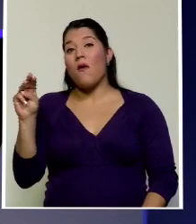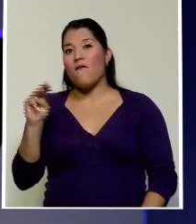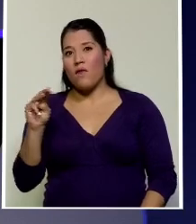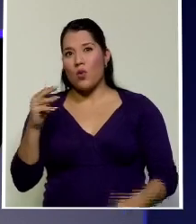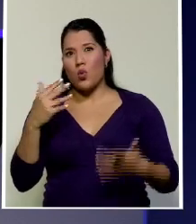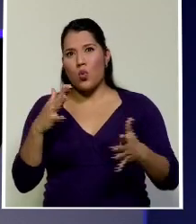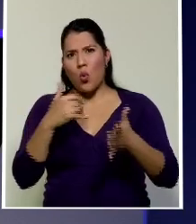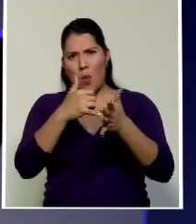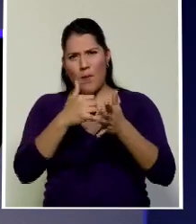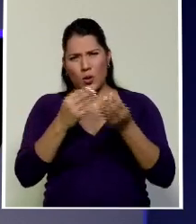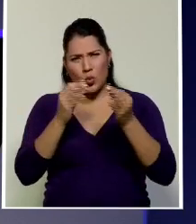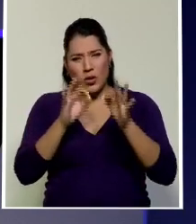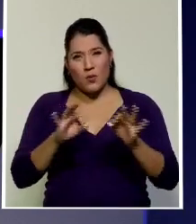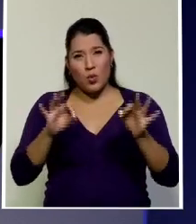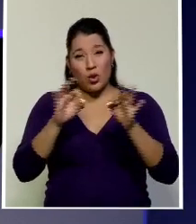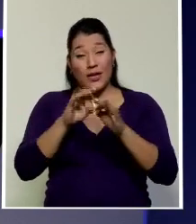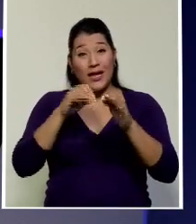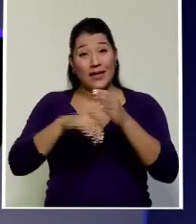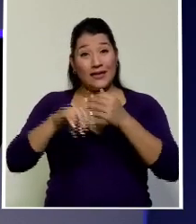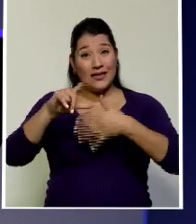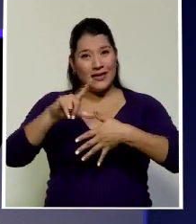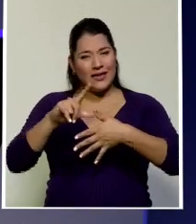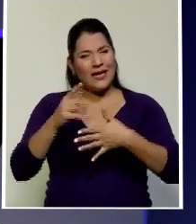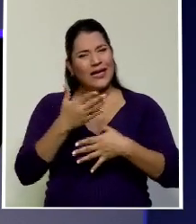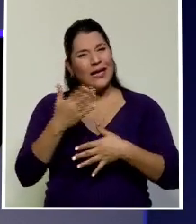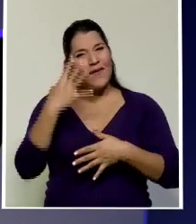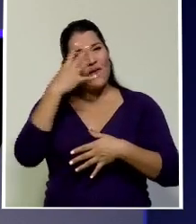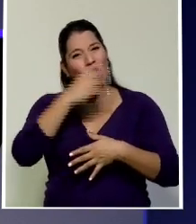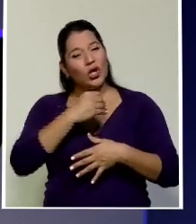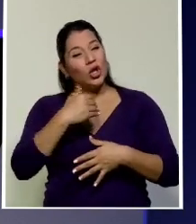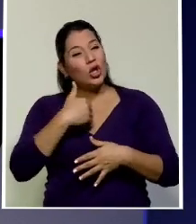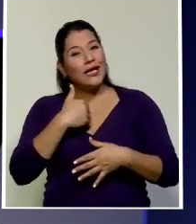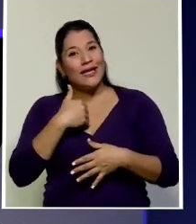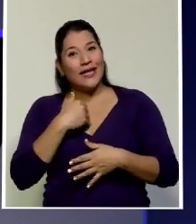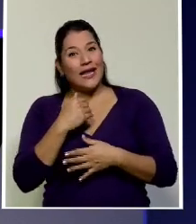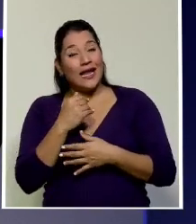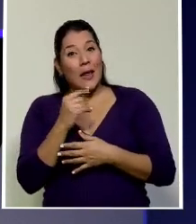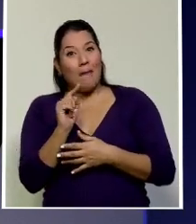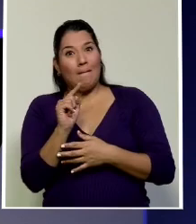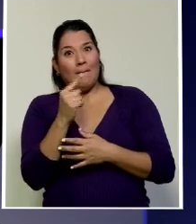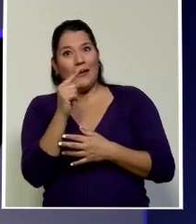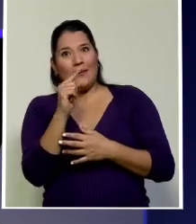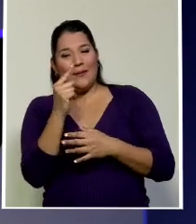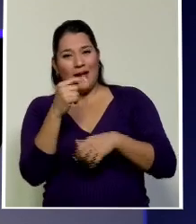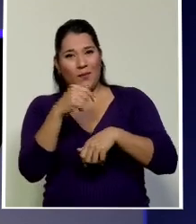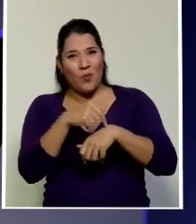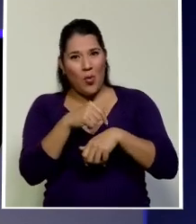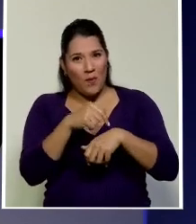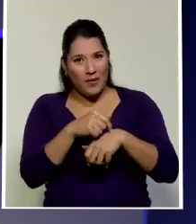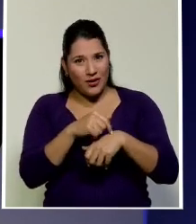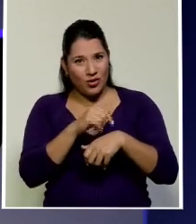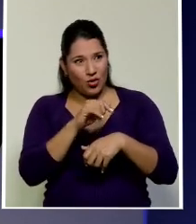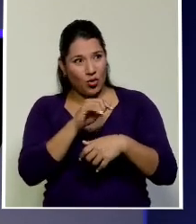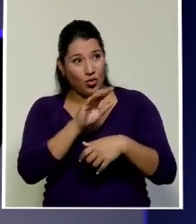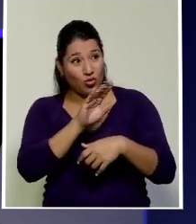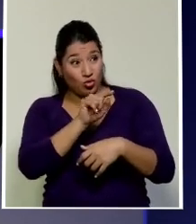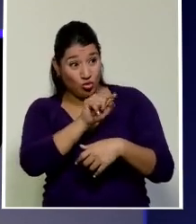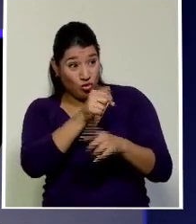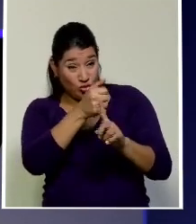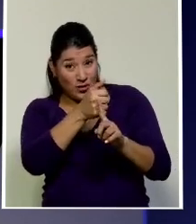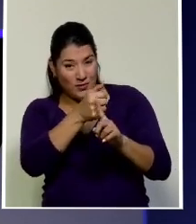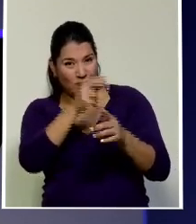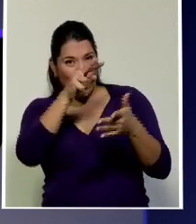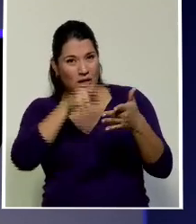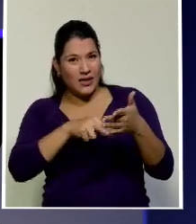Latinoamérica. Qué lindo tener de primera mano, de primera voz, los textos leídos por el autor. Es una